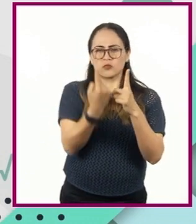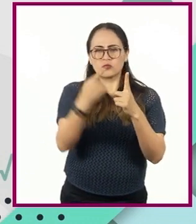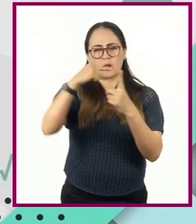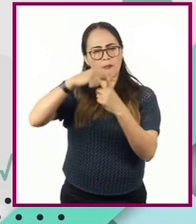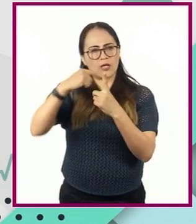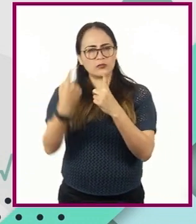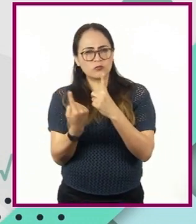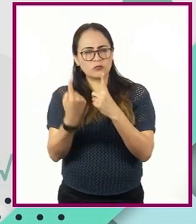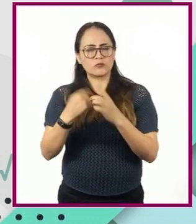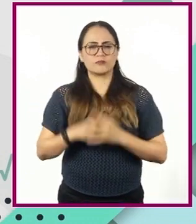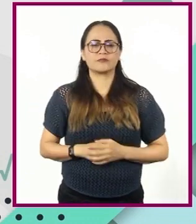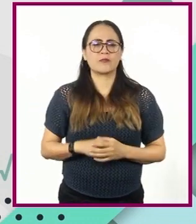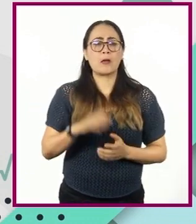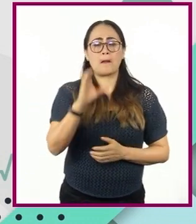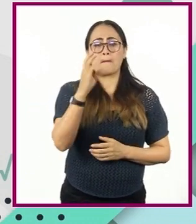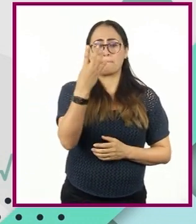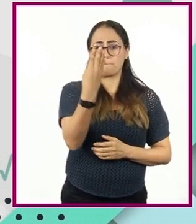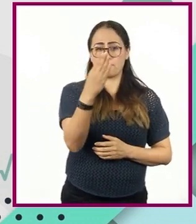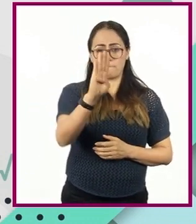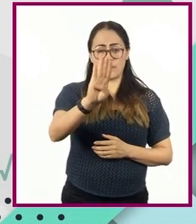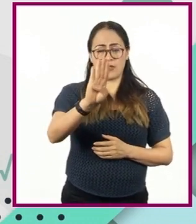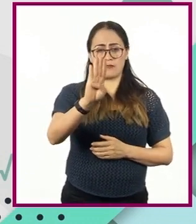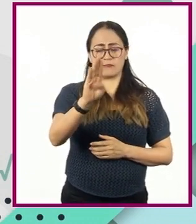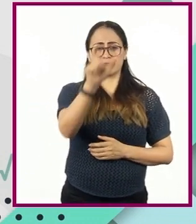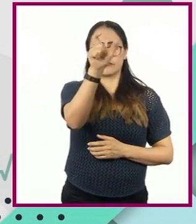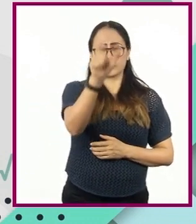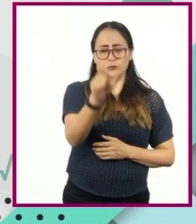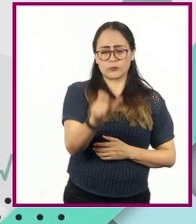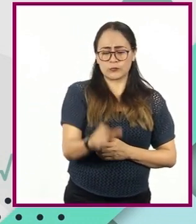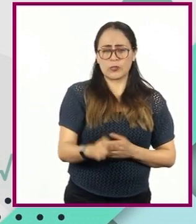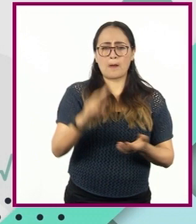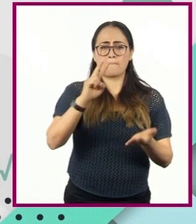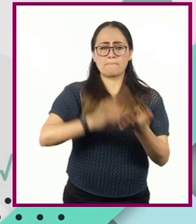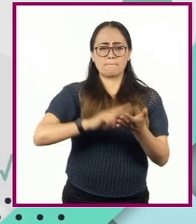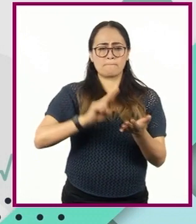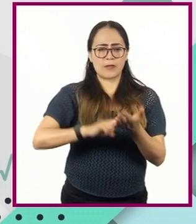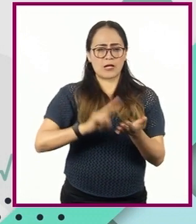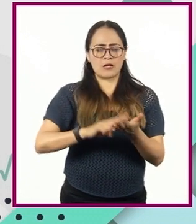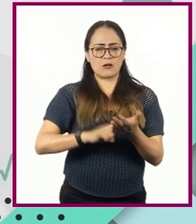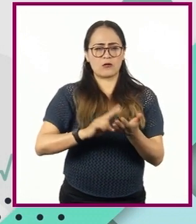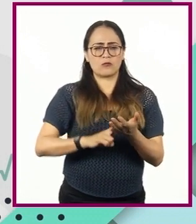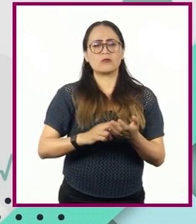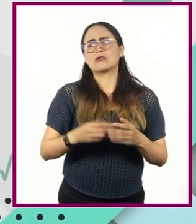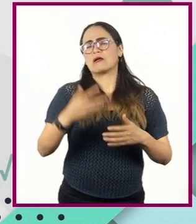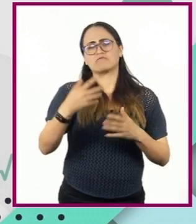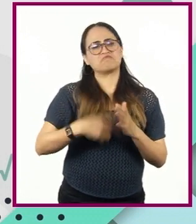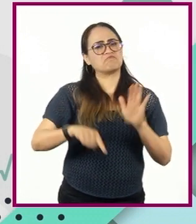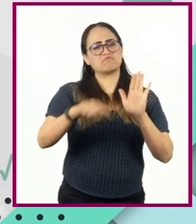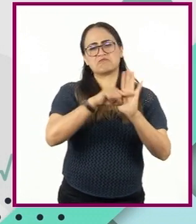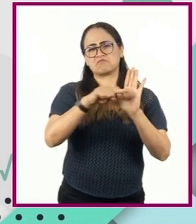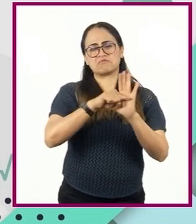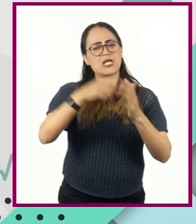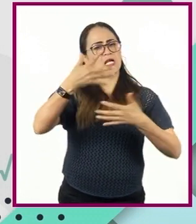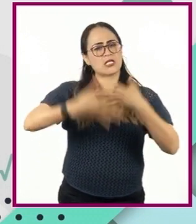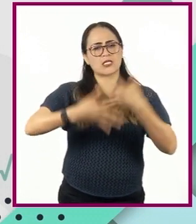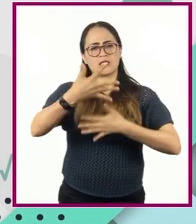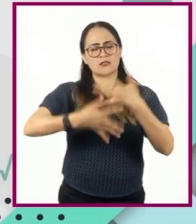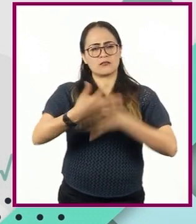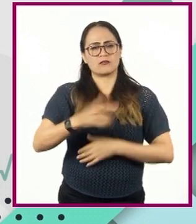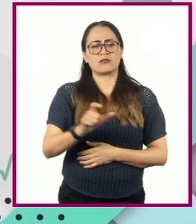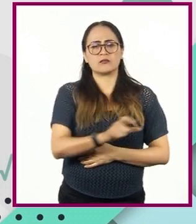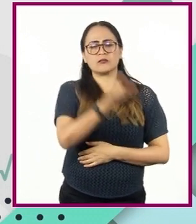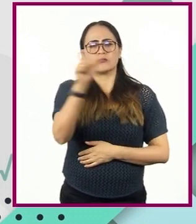B escribimos para cada caso el valor numérico del segundo sumando, 15 negativo. En la